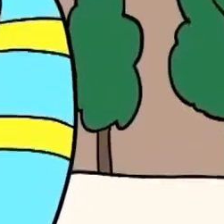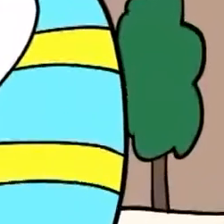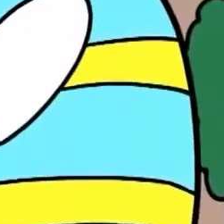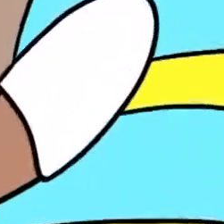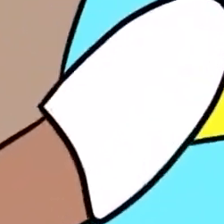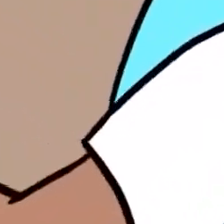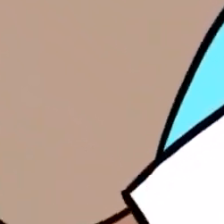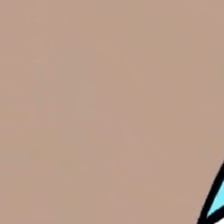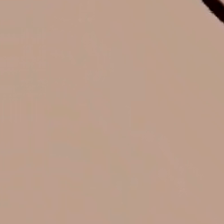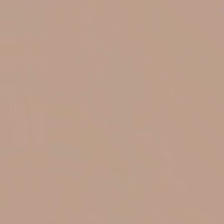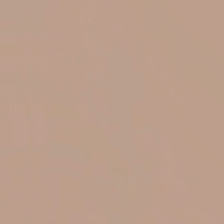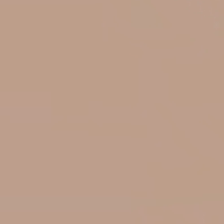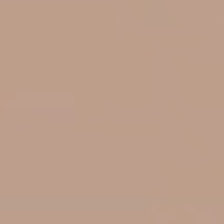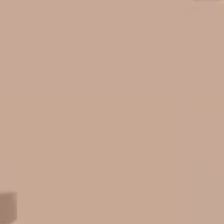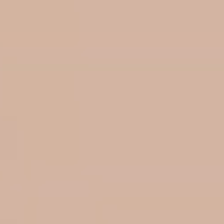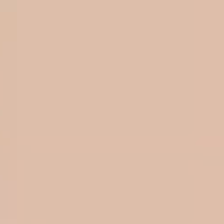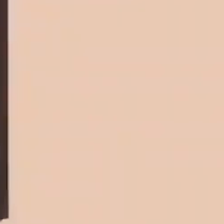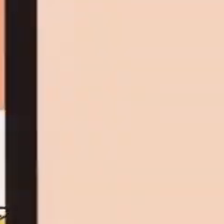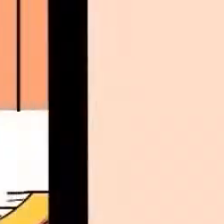t